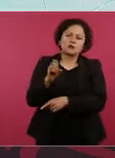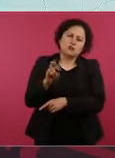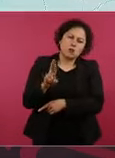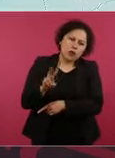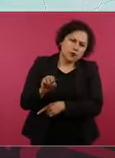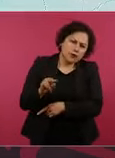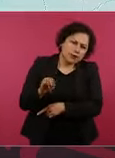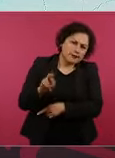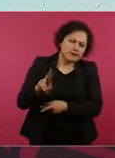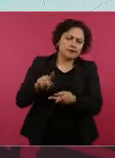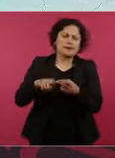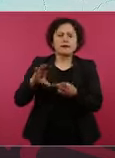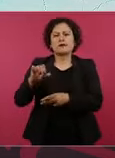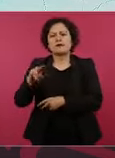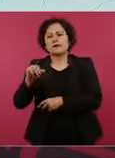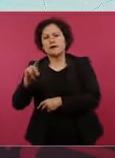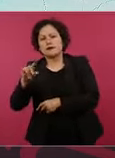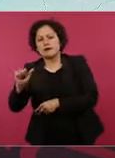acá.